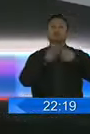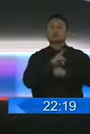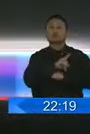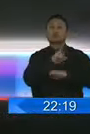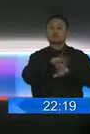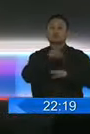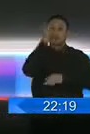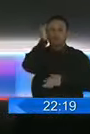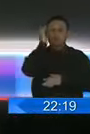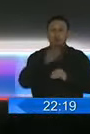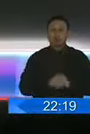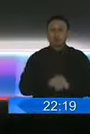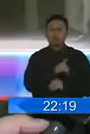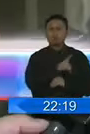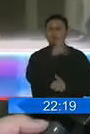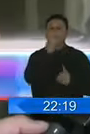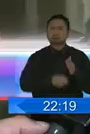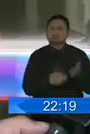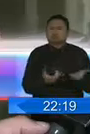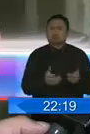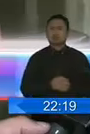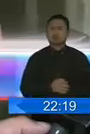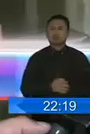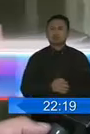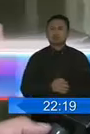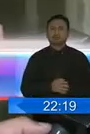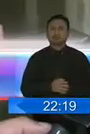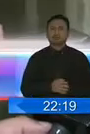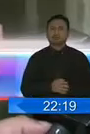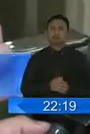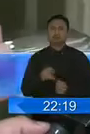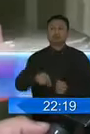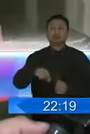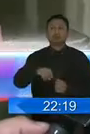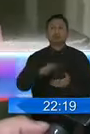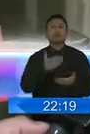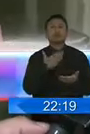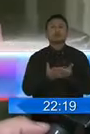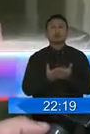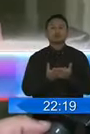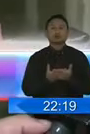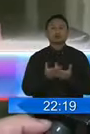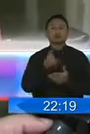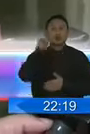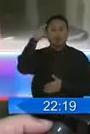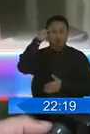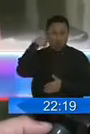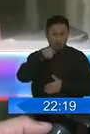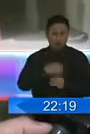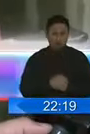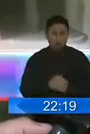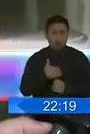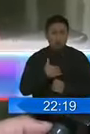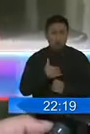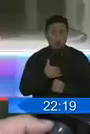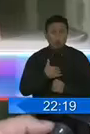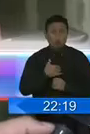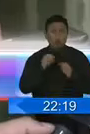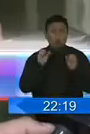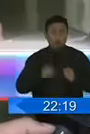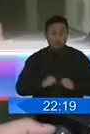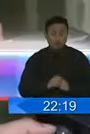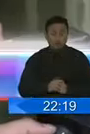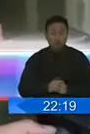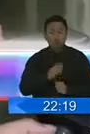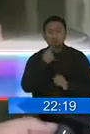bancos es su capacidad sancionadora. Nosotros, de acuerdo a la propuesta que ha presentado el Ejecutivo, nos da la capacidad en el sentido de que